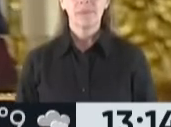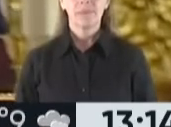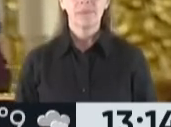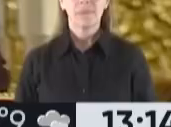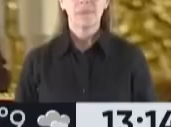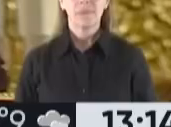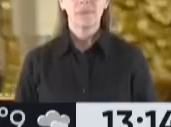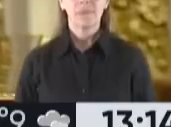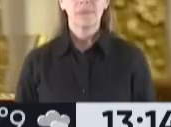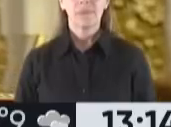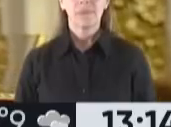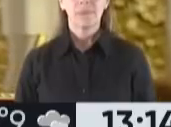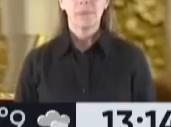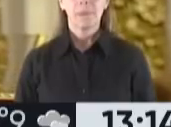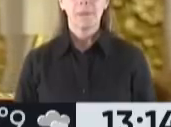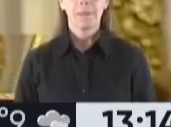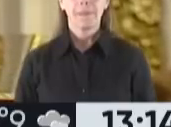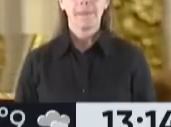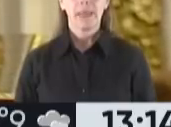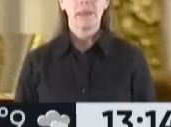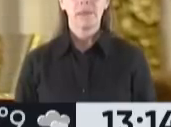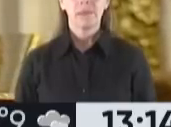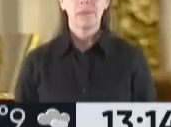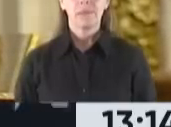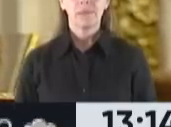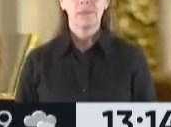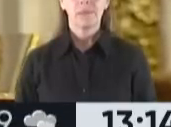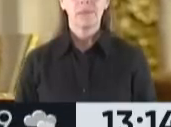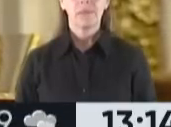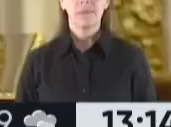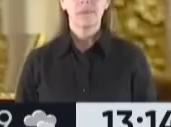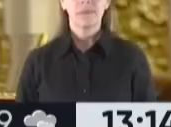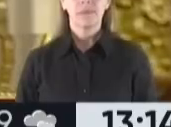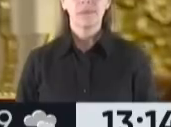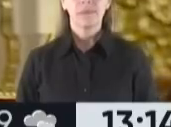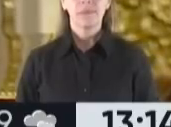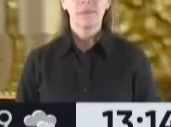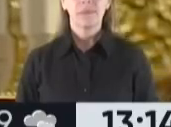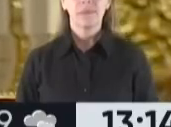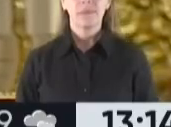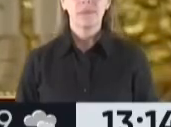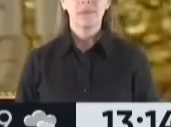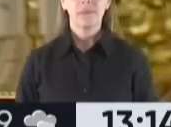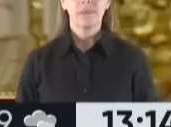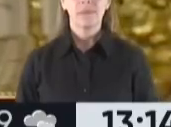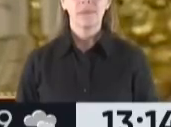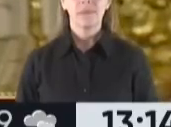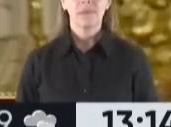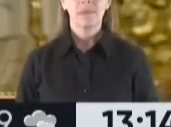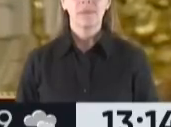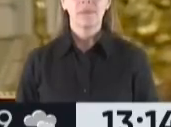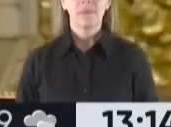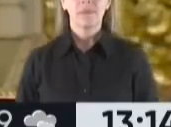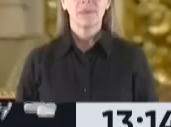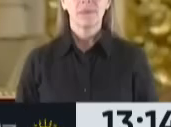Ursula von der Leyen. Recordemos, por espacio de más de 45 minutos, tanto el presidente de la Nación como la titular de la